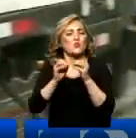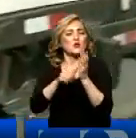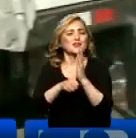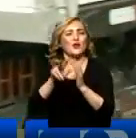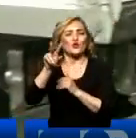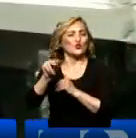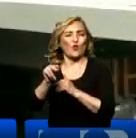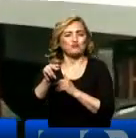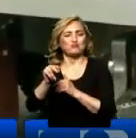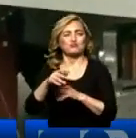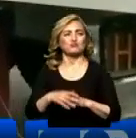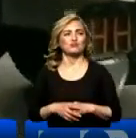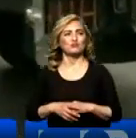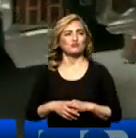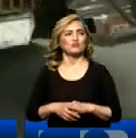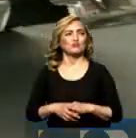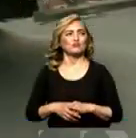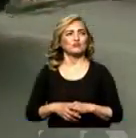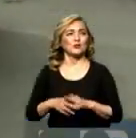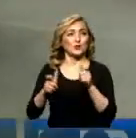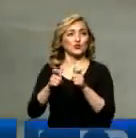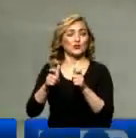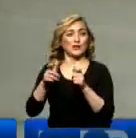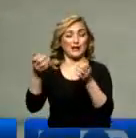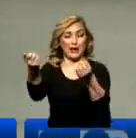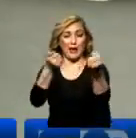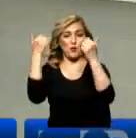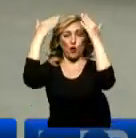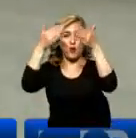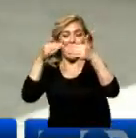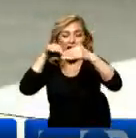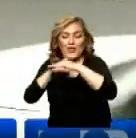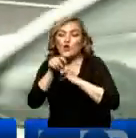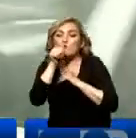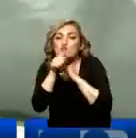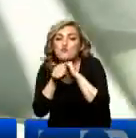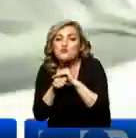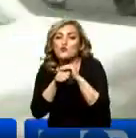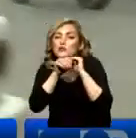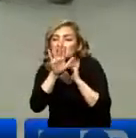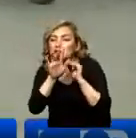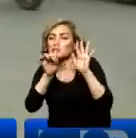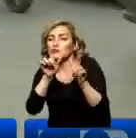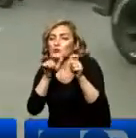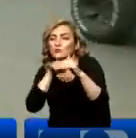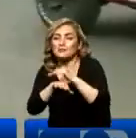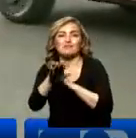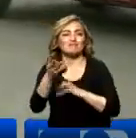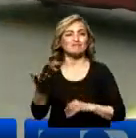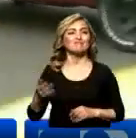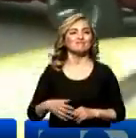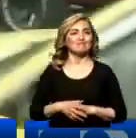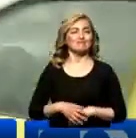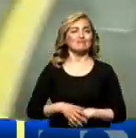su cédula. Es decir, que precisamente se esconden en la parte de atrás de los camiones entre 5 o 6 personas para ingresar. Lo que se está haciendo